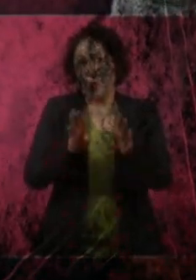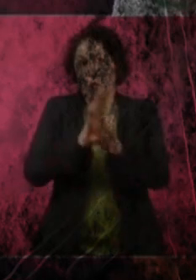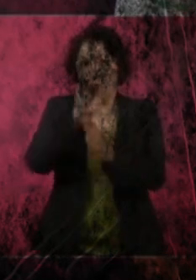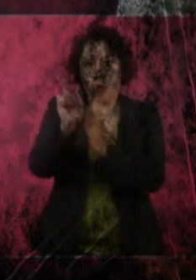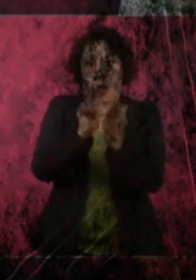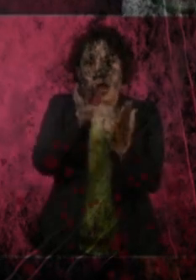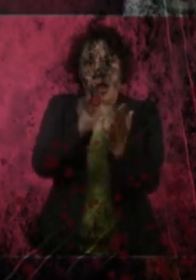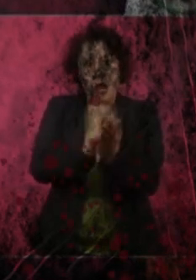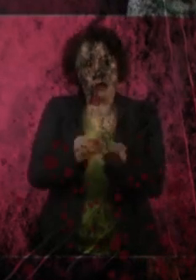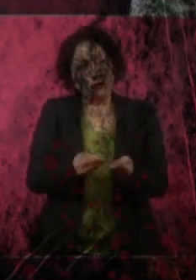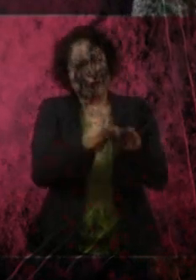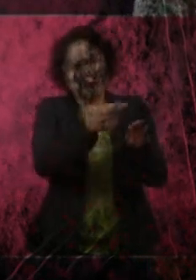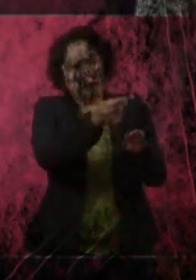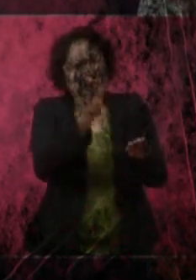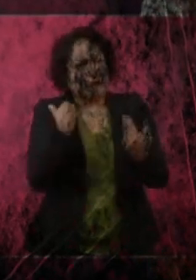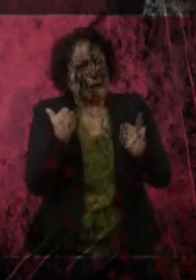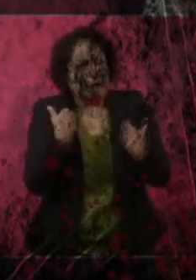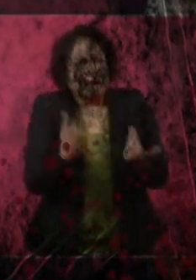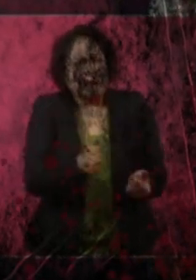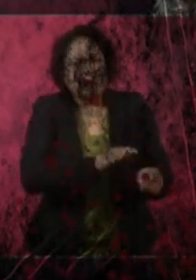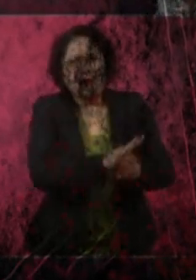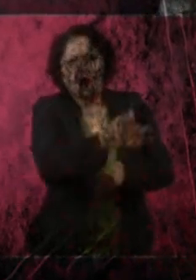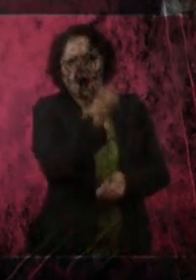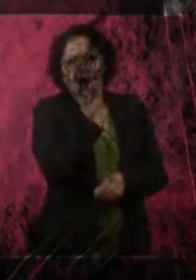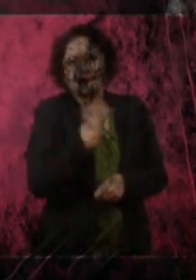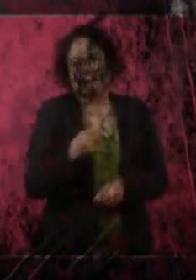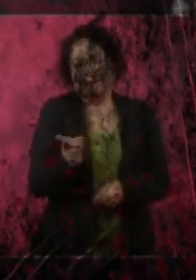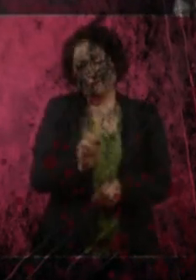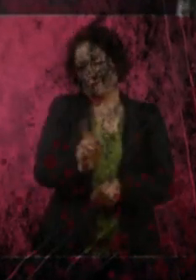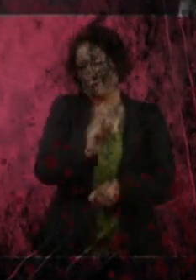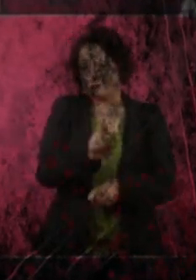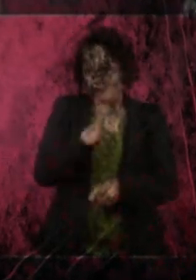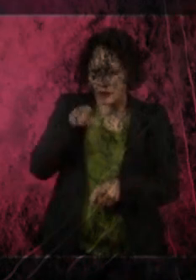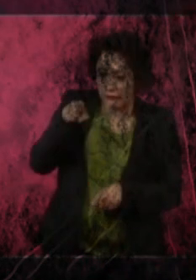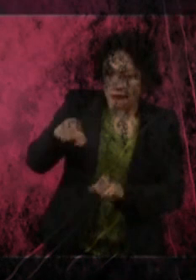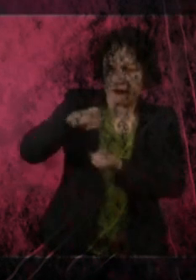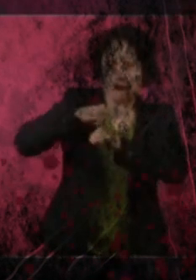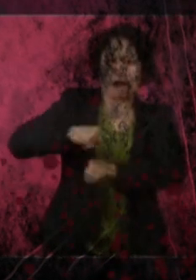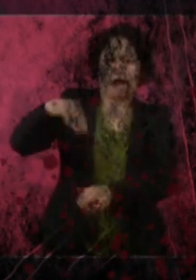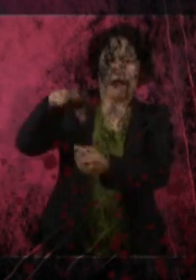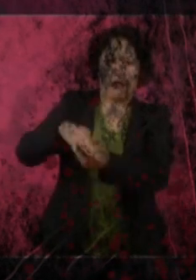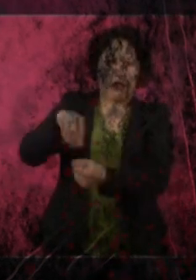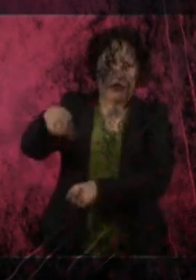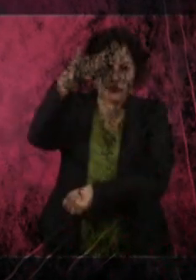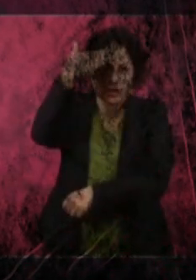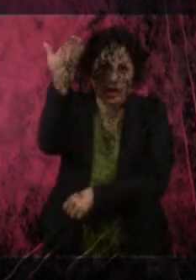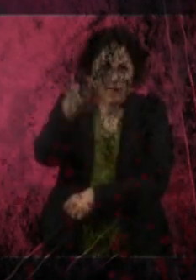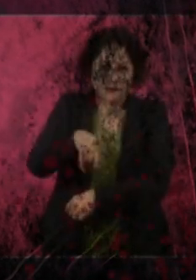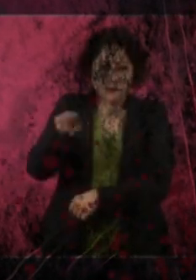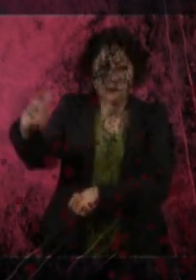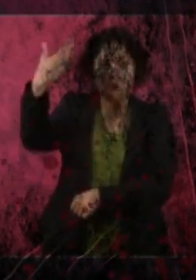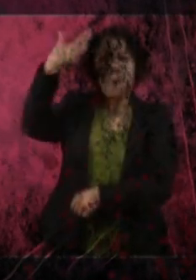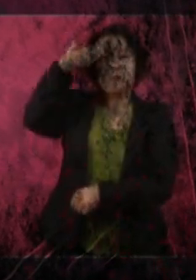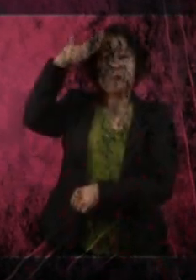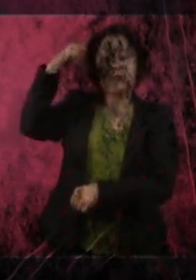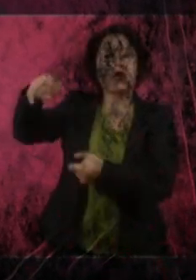en el Tribunal Electoral. Pero de eso, el anhélido de la presidencia no dice nada. A López se le da